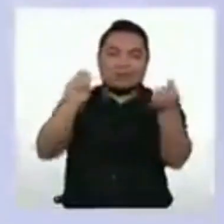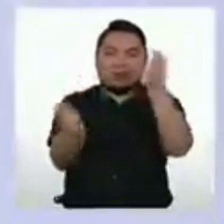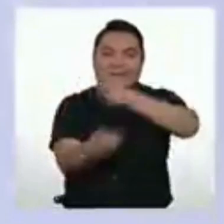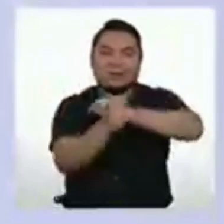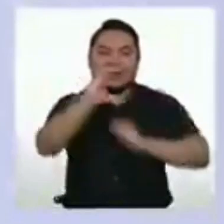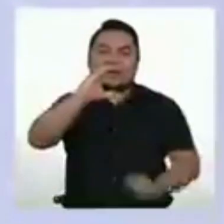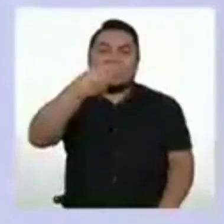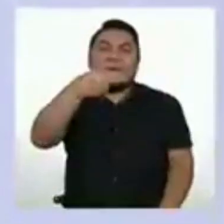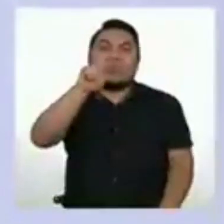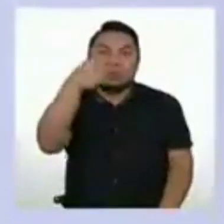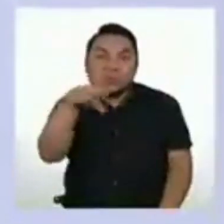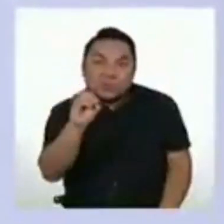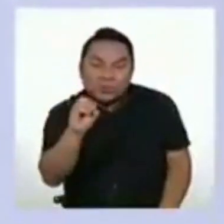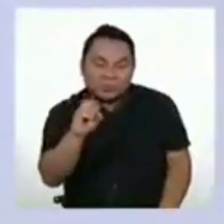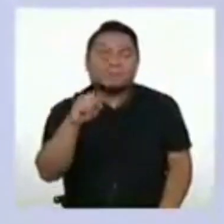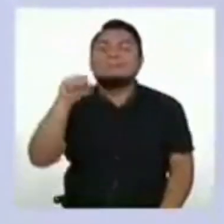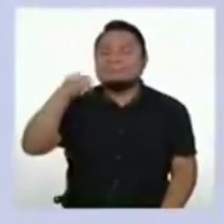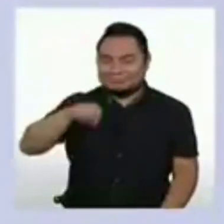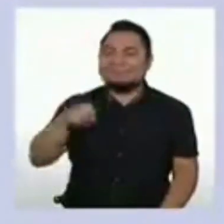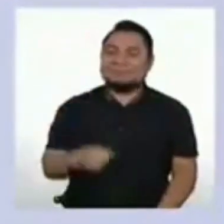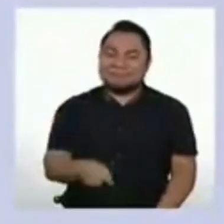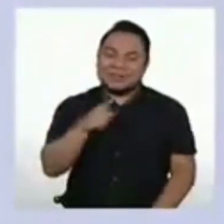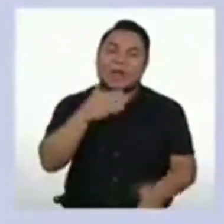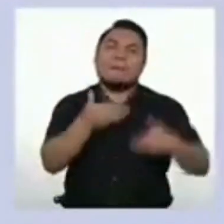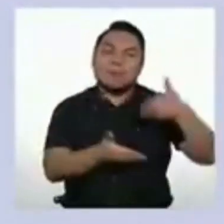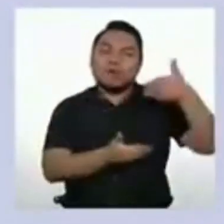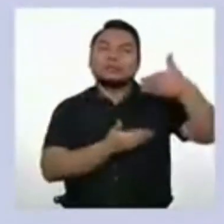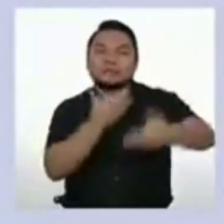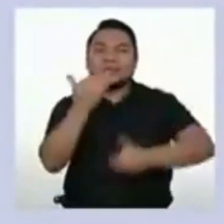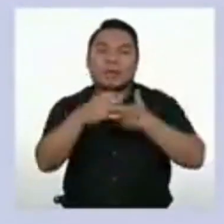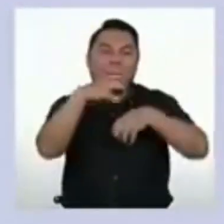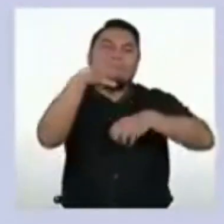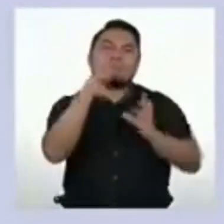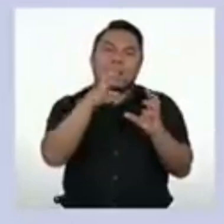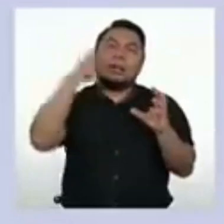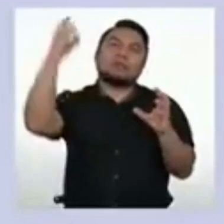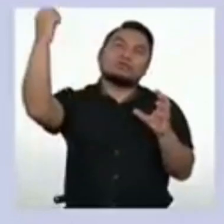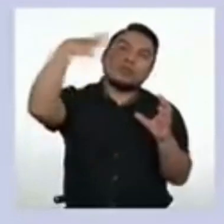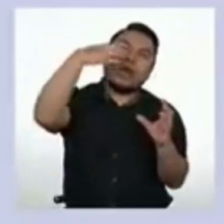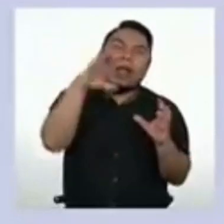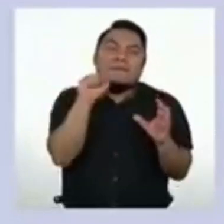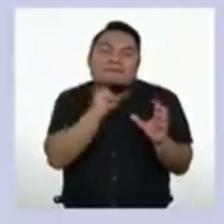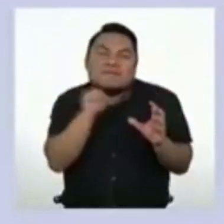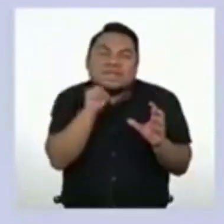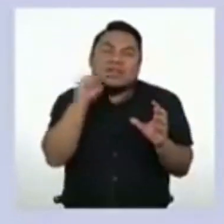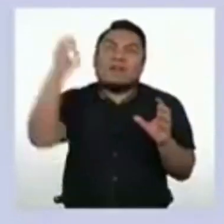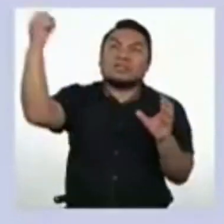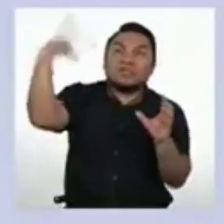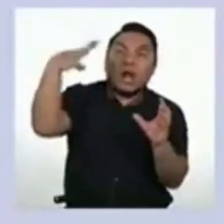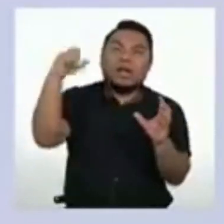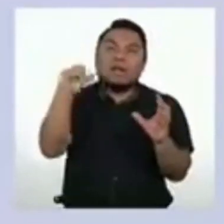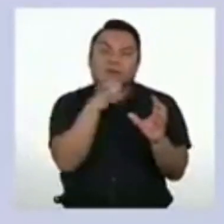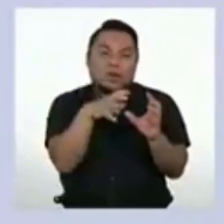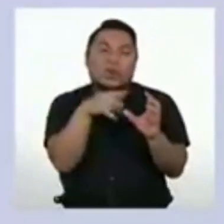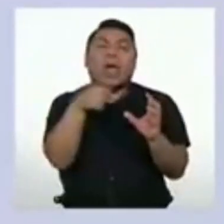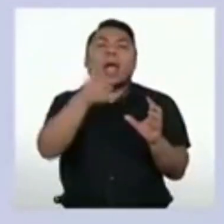chuño? Exacto, Patricia. Mediante todo este fascinante y completo proceso, la papa pierde el